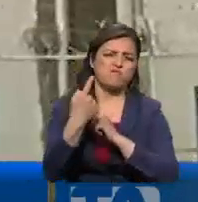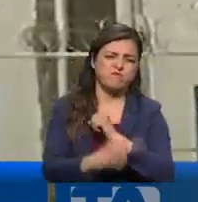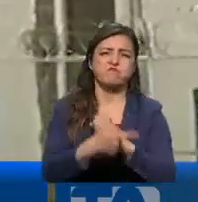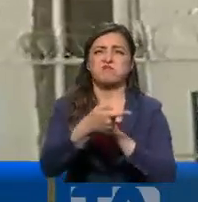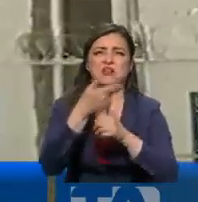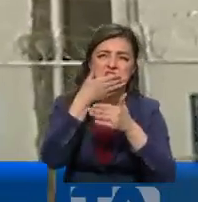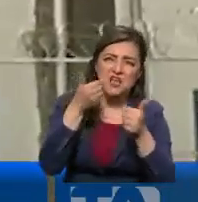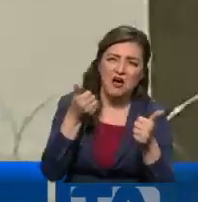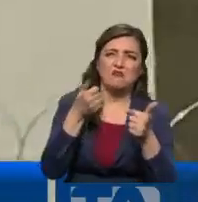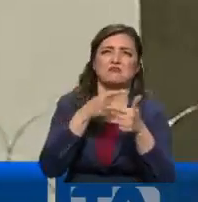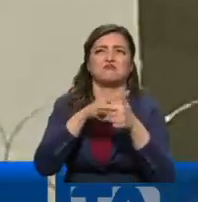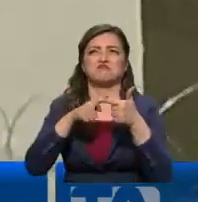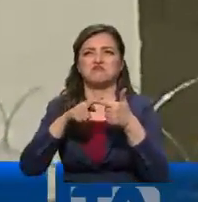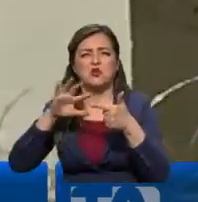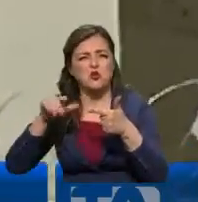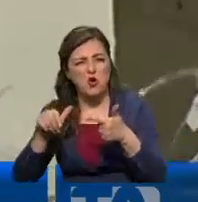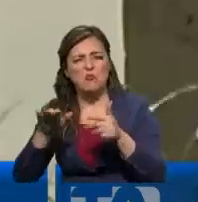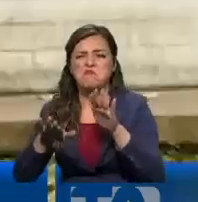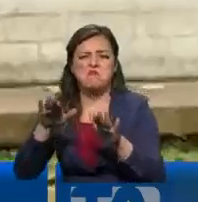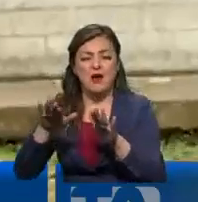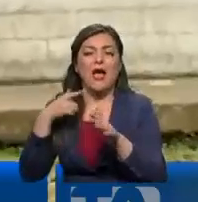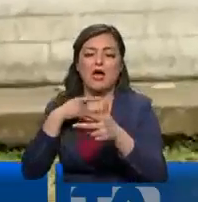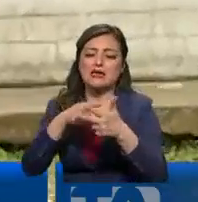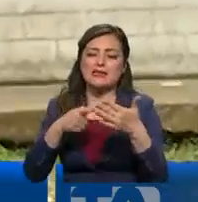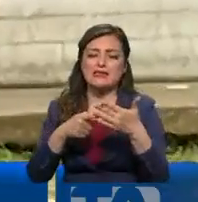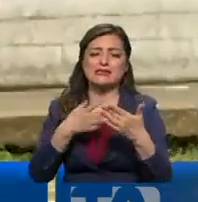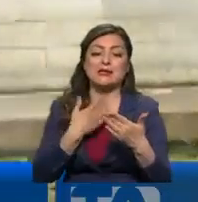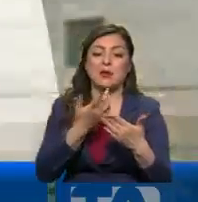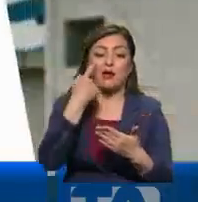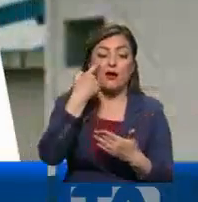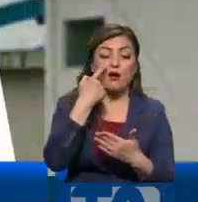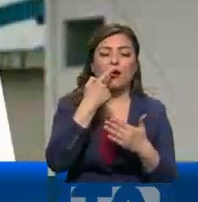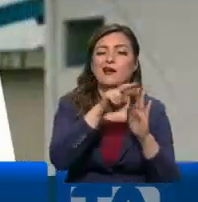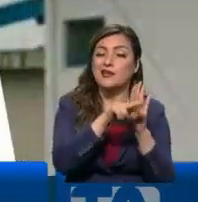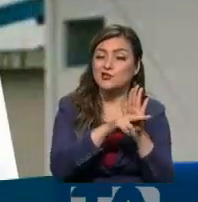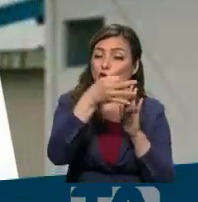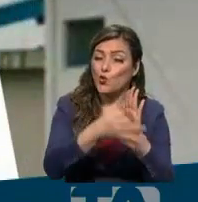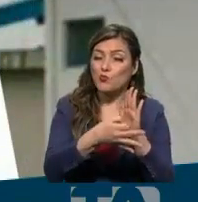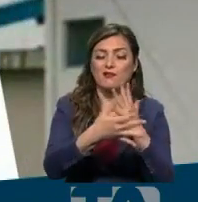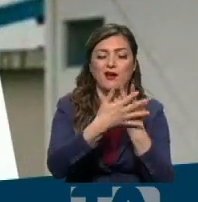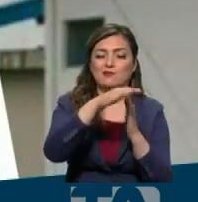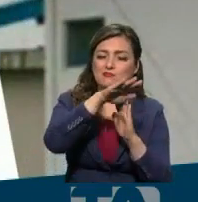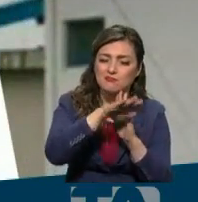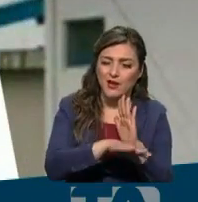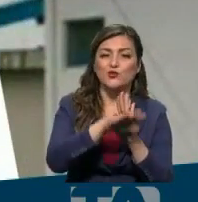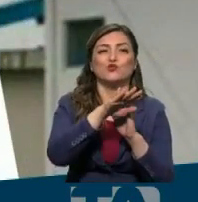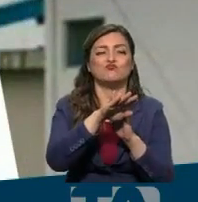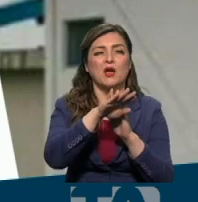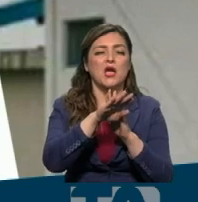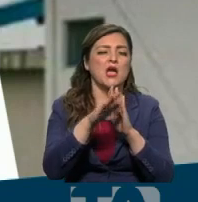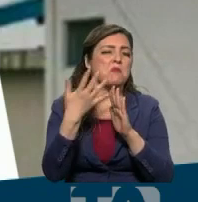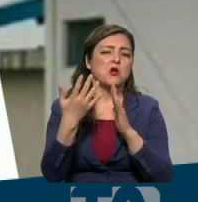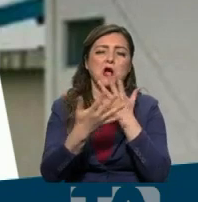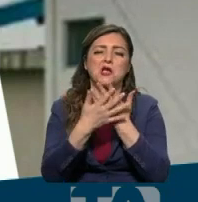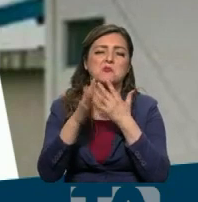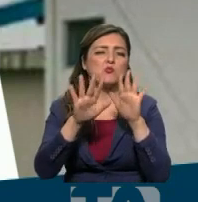abiertos y semiabiertos, que les permita cumplir el resto de la pena por fuera de prisión, a quienes hayan cometido delitos menores y que ya hayan cumplido